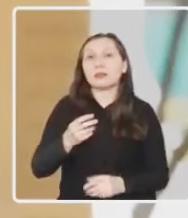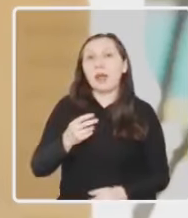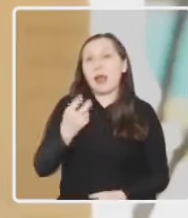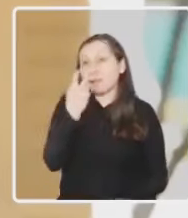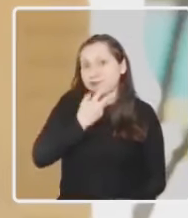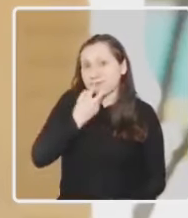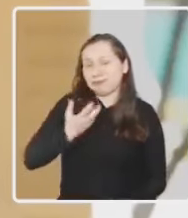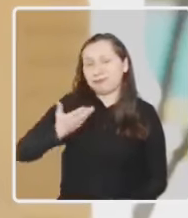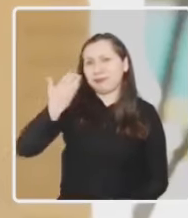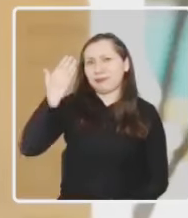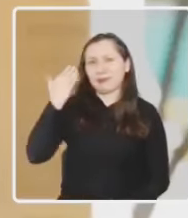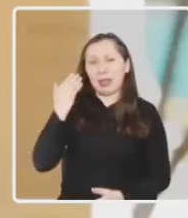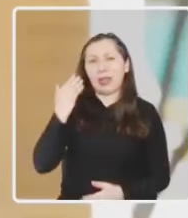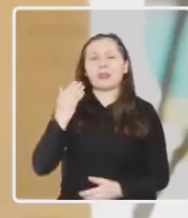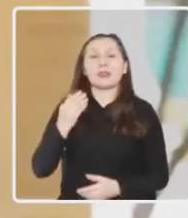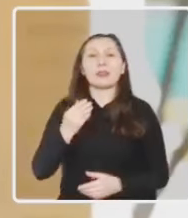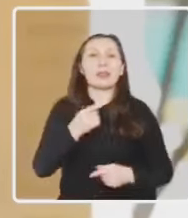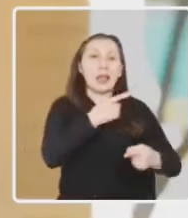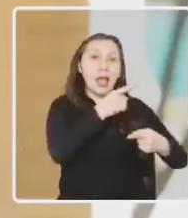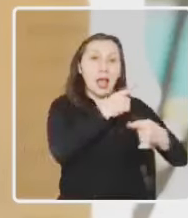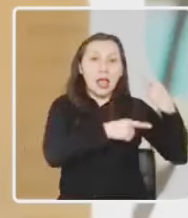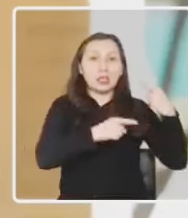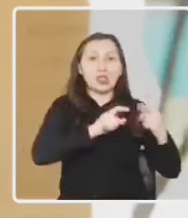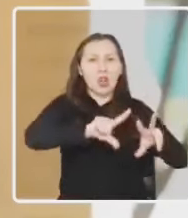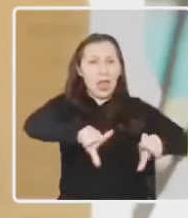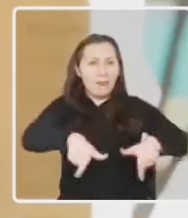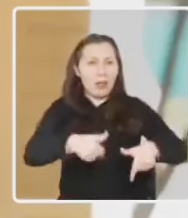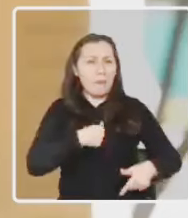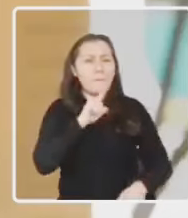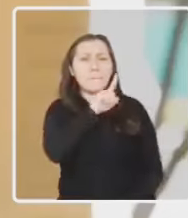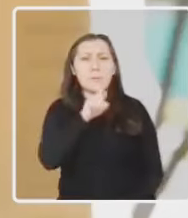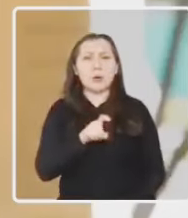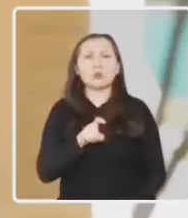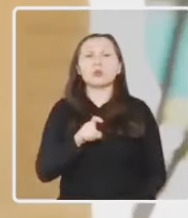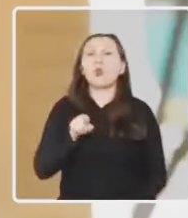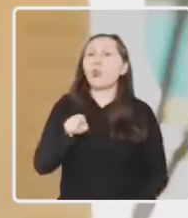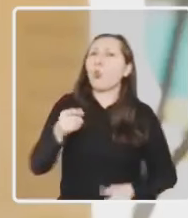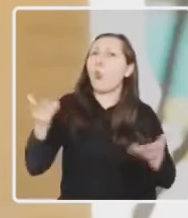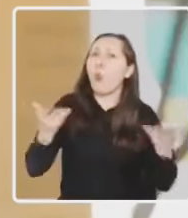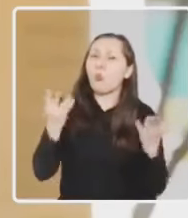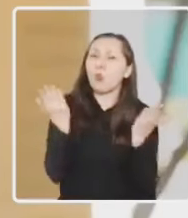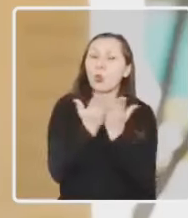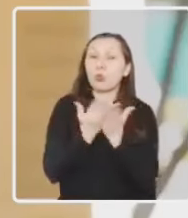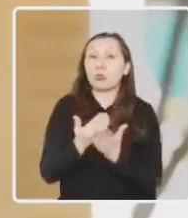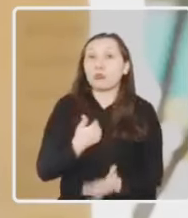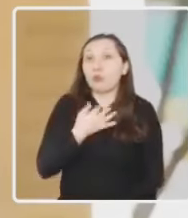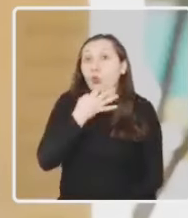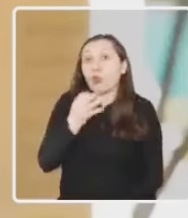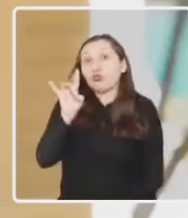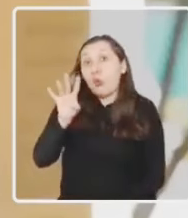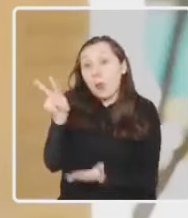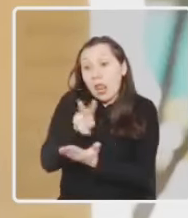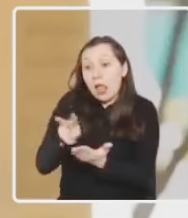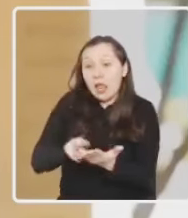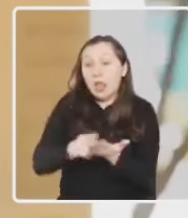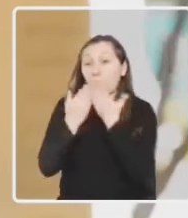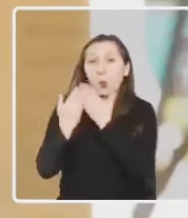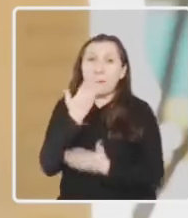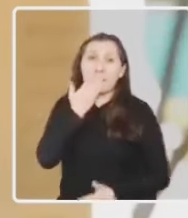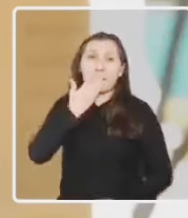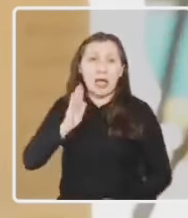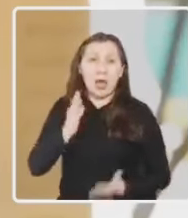en esa época y en la de historia y geografía, y me preguntaron, ¿cómo estudiaste? Y yo le dije, leyendo. La